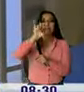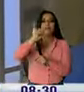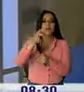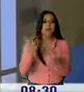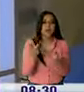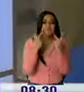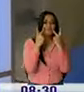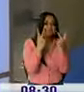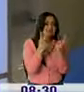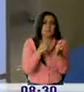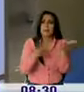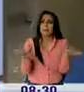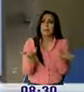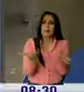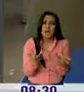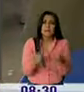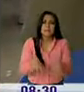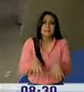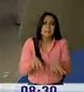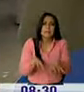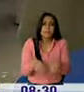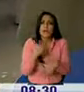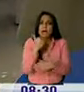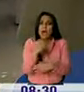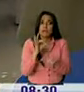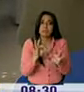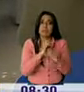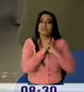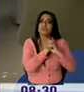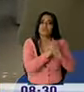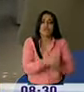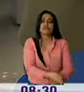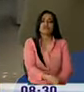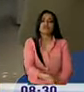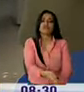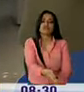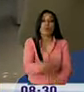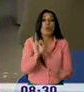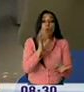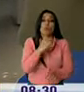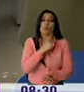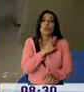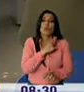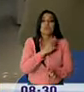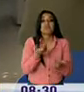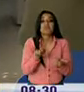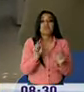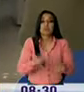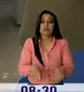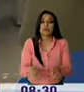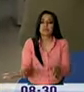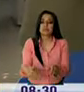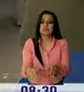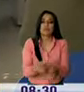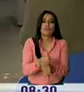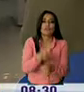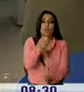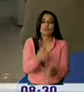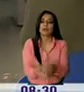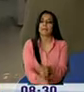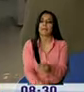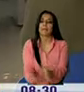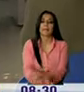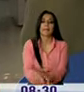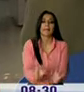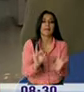que pasaba con las mascotas, a ver si es que estaban con el collarcito y si es que los dueños de los perritos llevaban las fundas para los desechos de